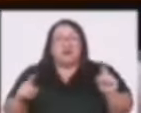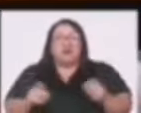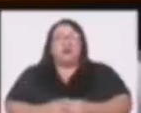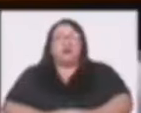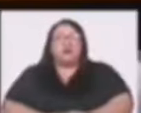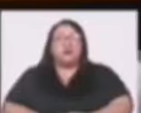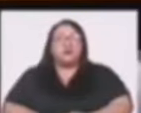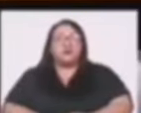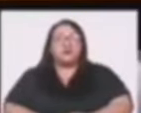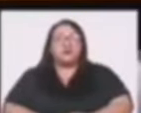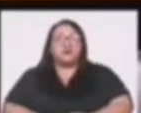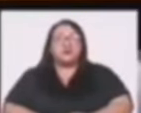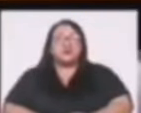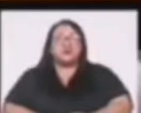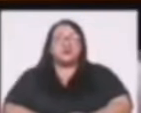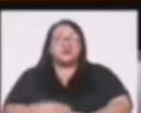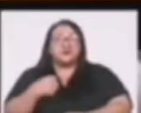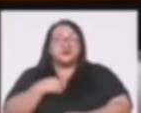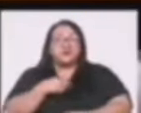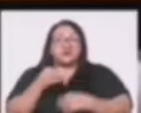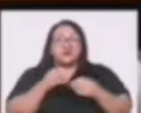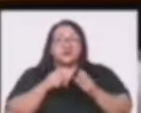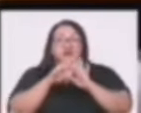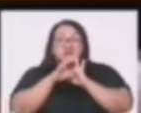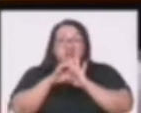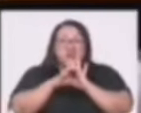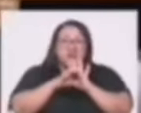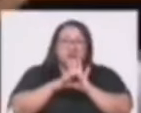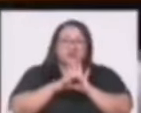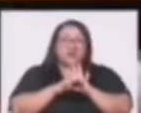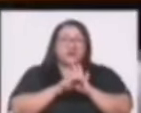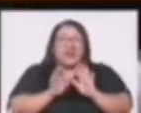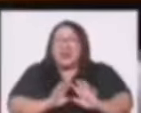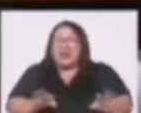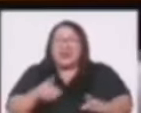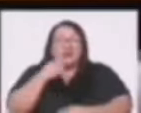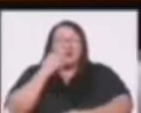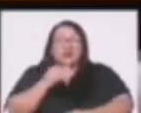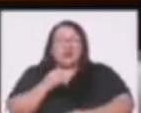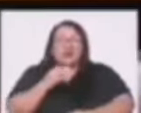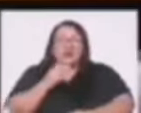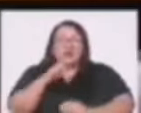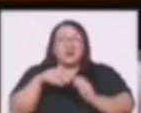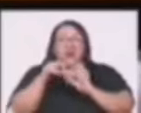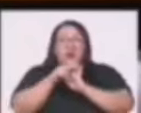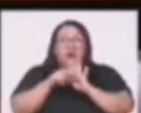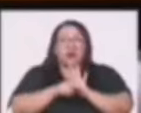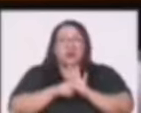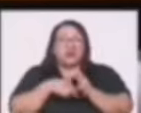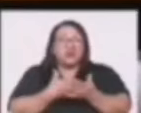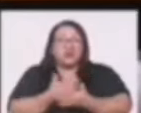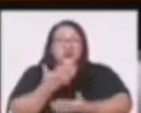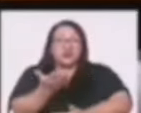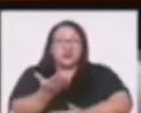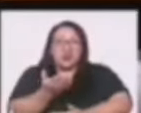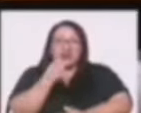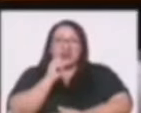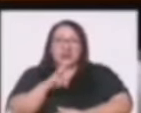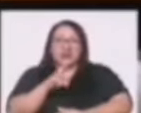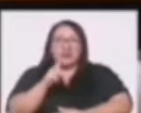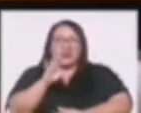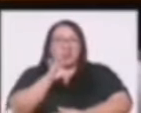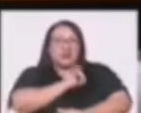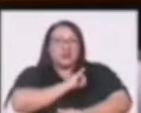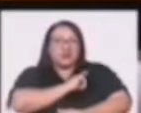contrario. Estamos ante una interpretación constitucional alejada de la literalidad de la norma y sustentada en el sentido de